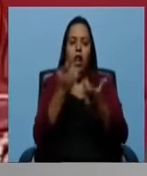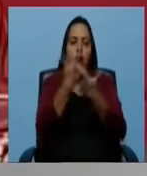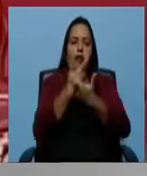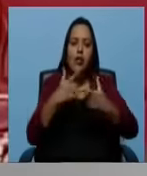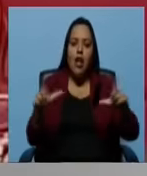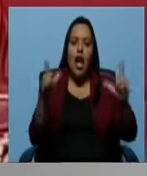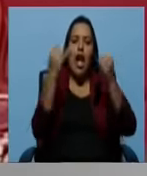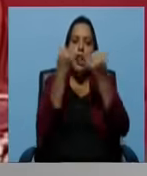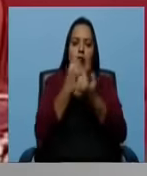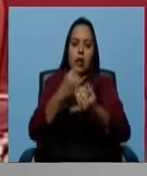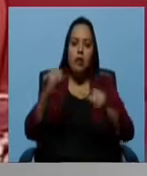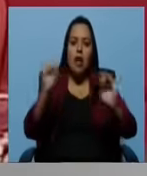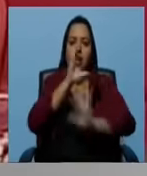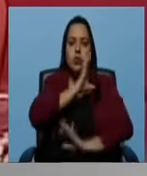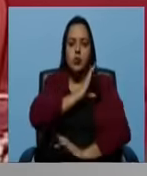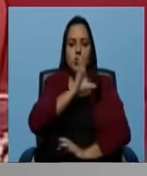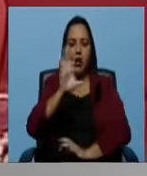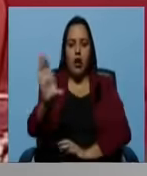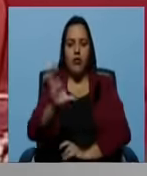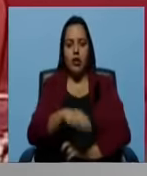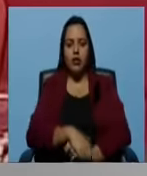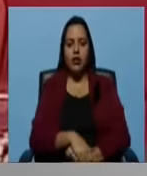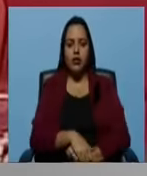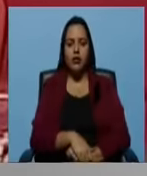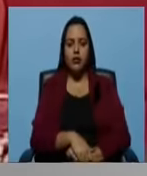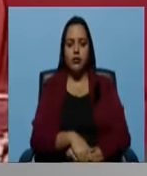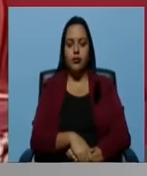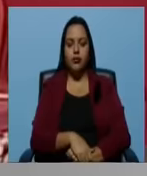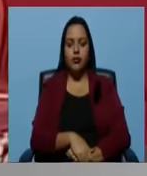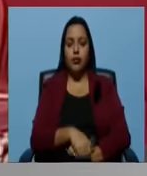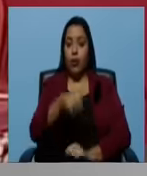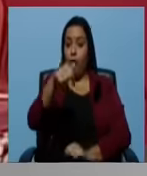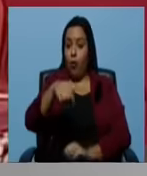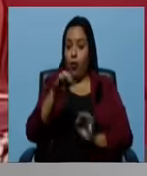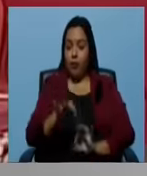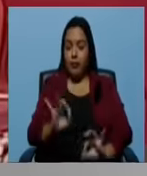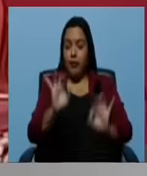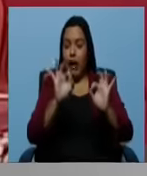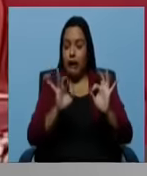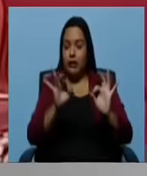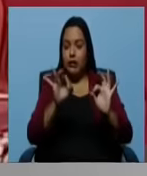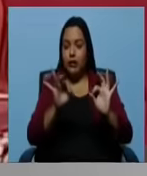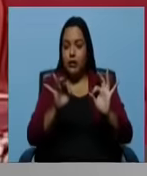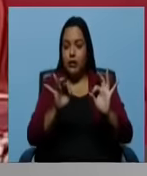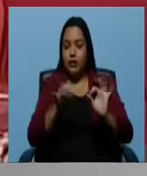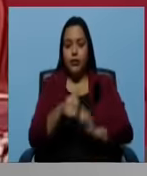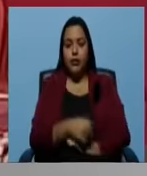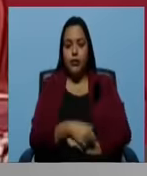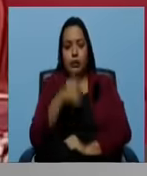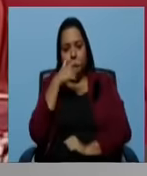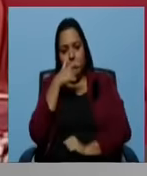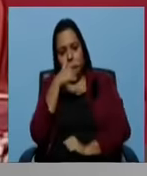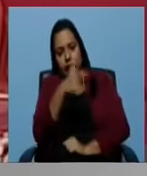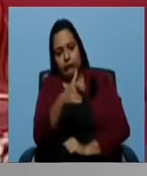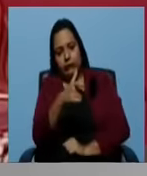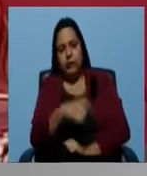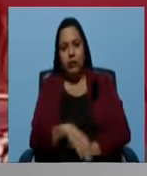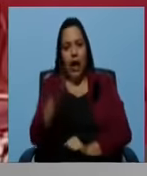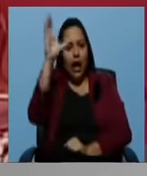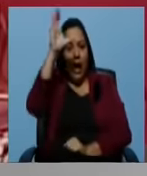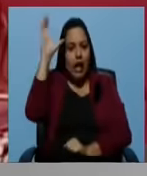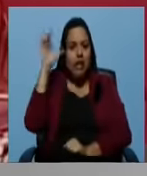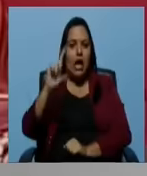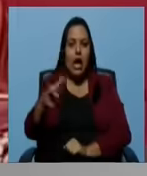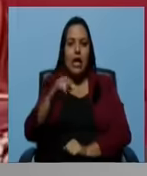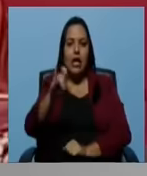independencia, de la soberanía. De la soberanía. Hoy, por cierto, estábamos viendo a nuestro canciller Iván Gil llegando allá a Nueva York a la